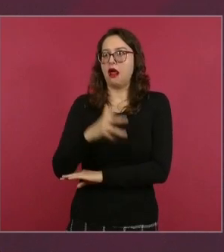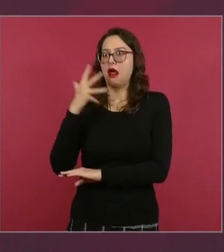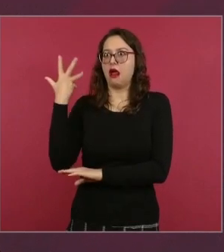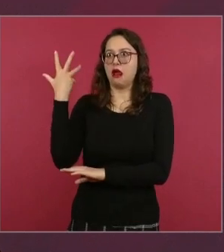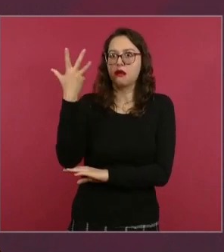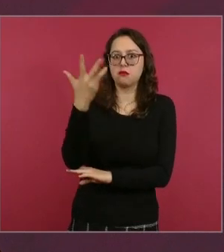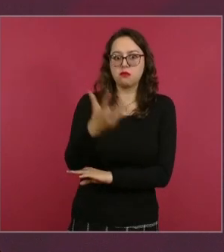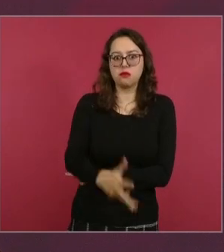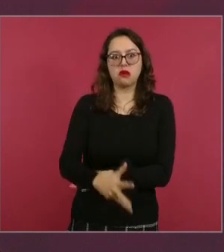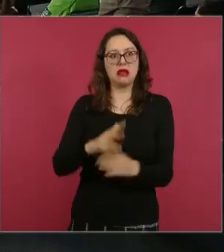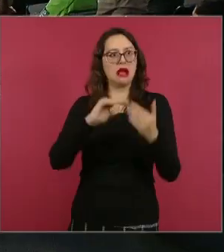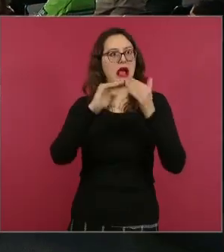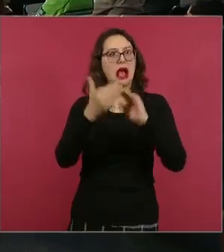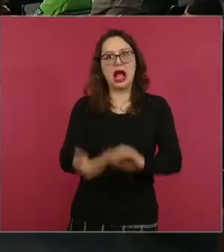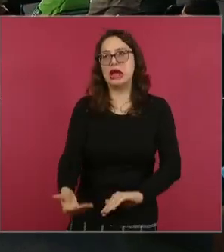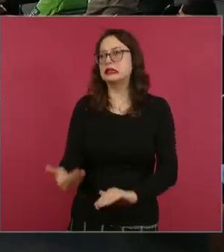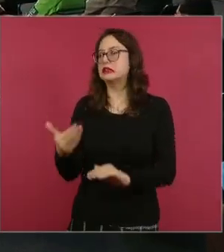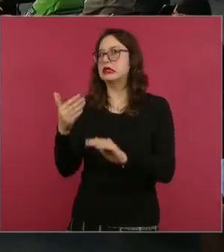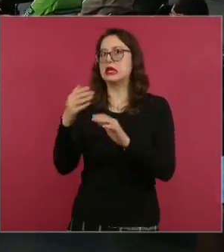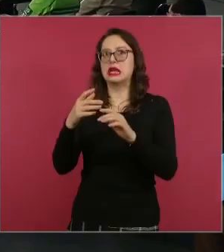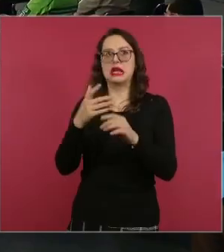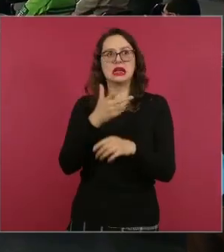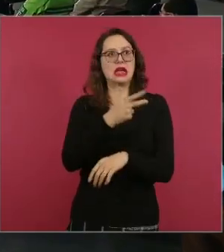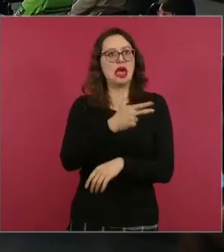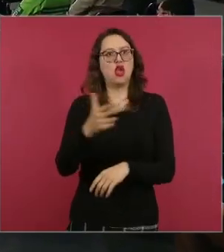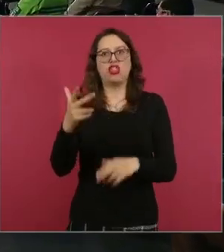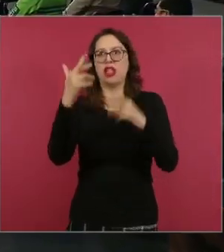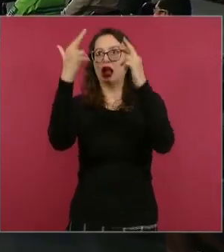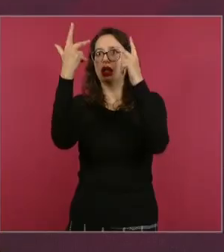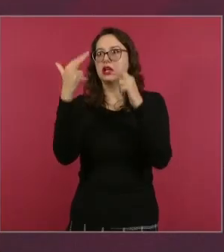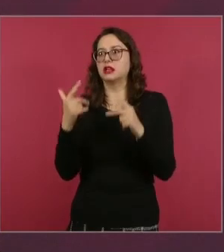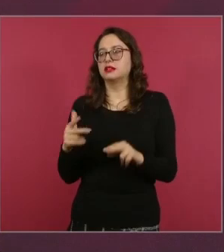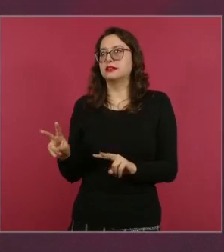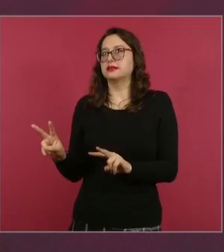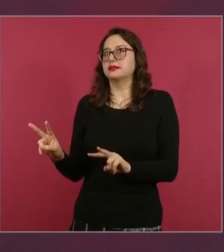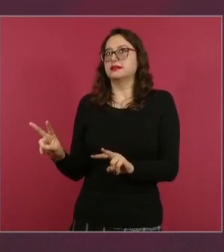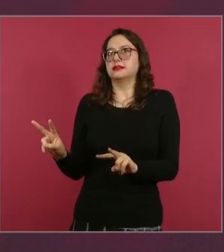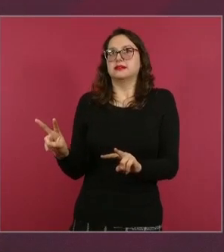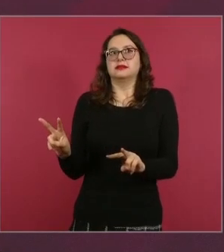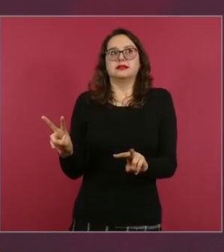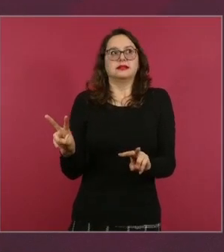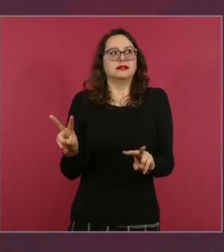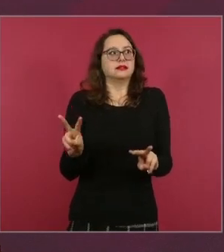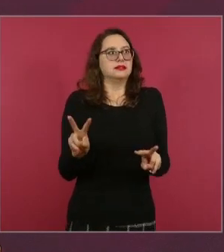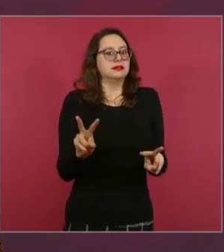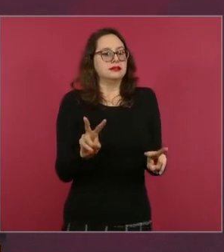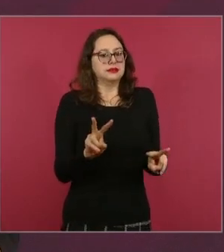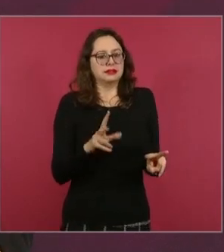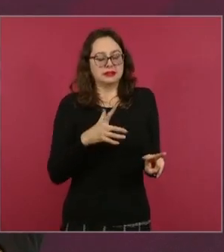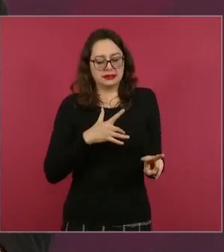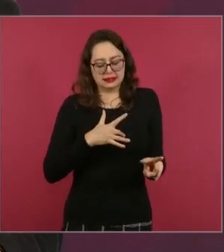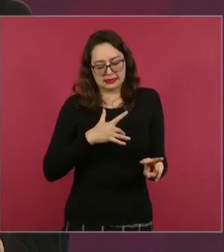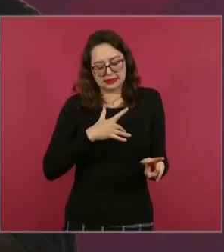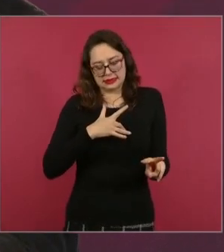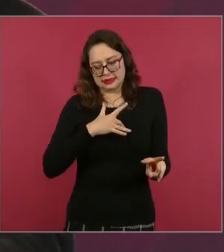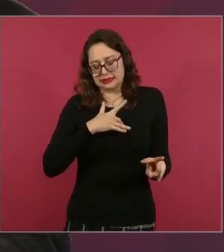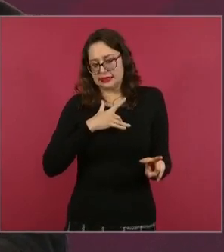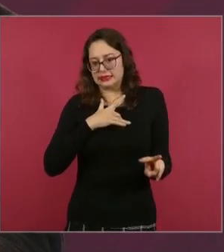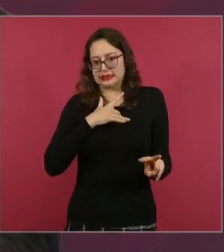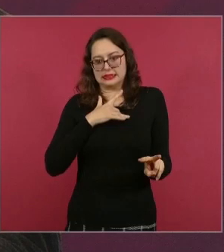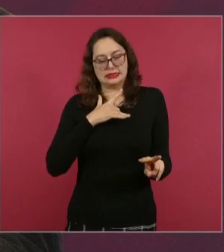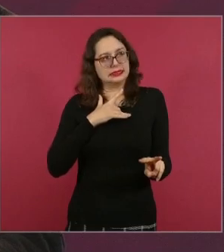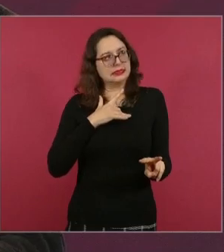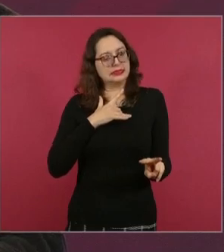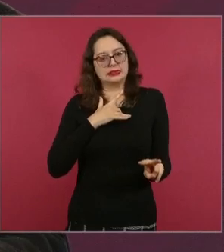árboles las casas y toda la destrucción bueno todo